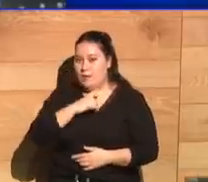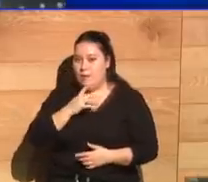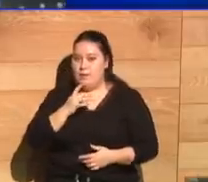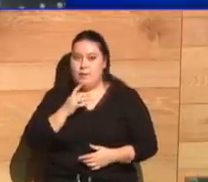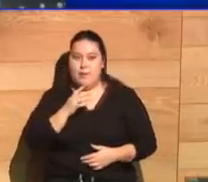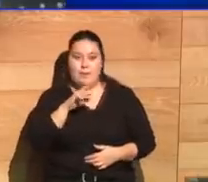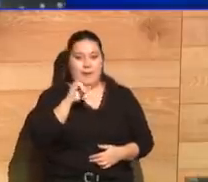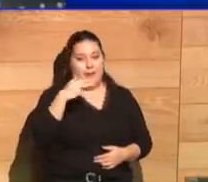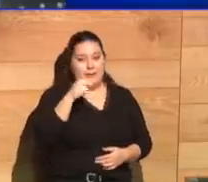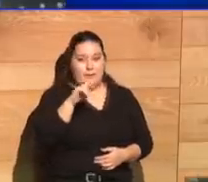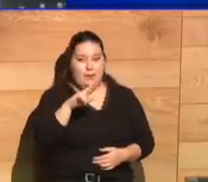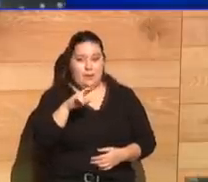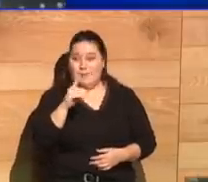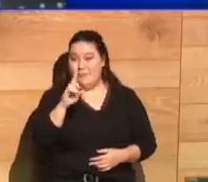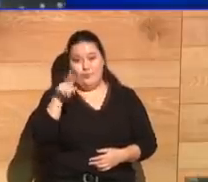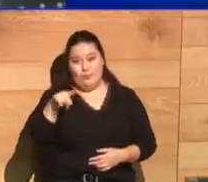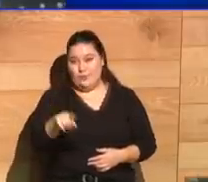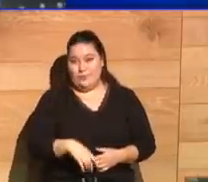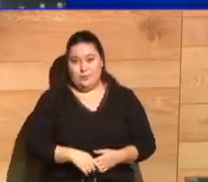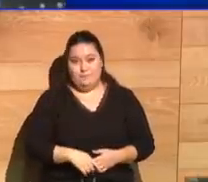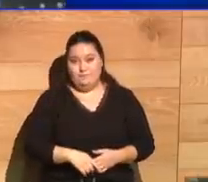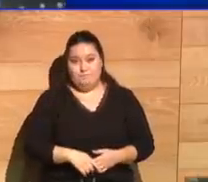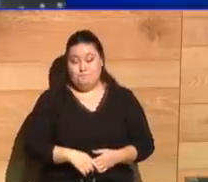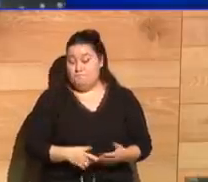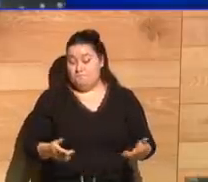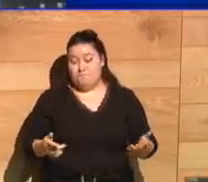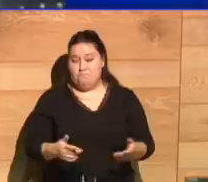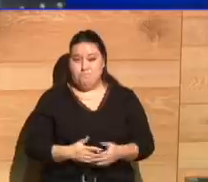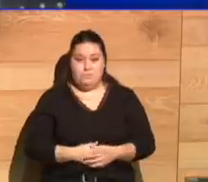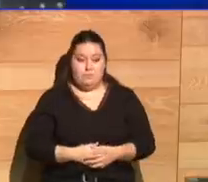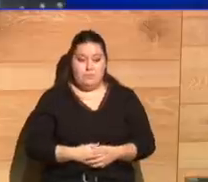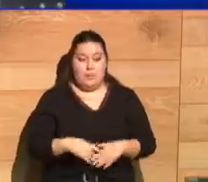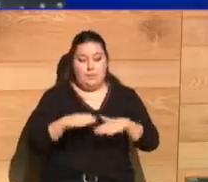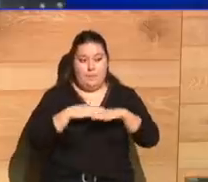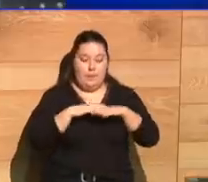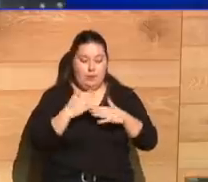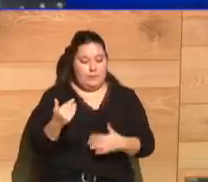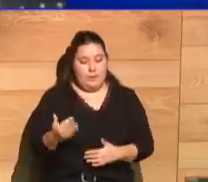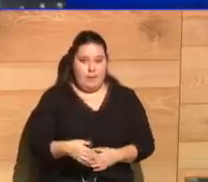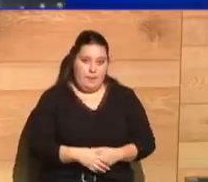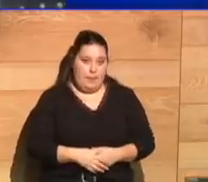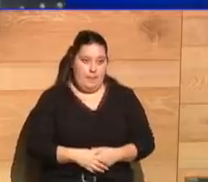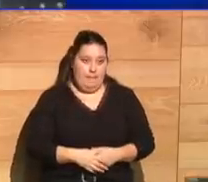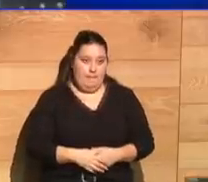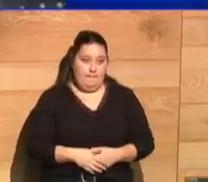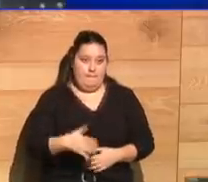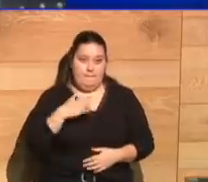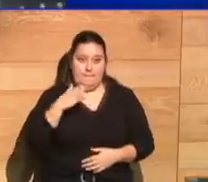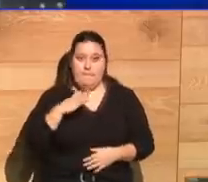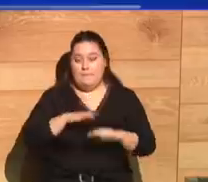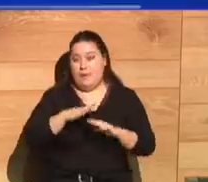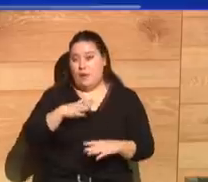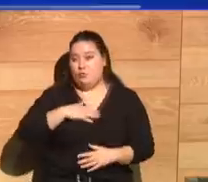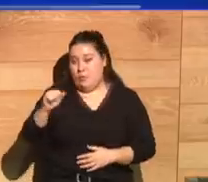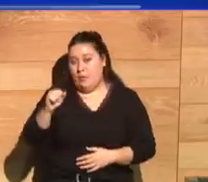Lester. ¿Por qué? Porque no era Richard Lester. Piensan en Guy Hamilton. Vale, perdón. no pasa nada. Pero no para Superman a... dices, pero claro. Los mosqueteros